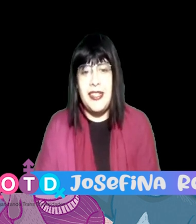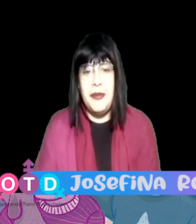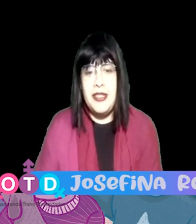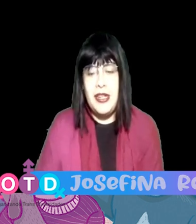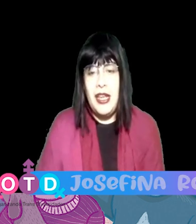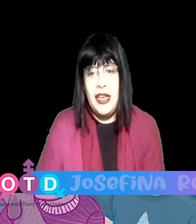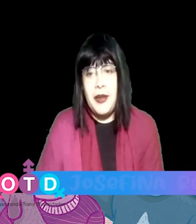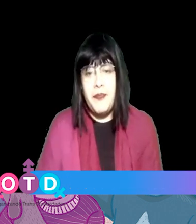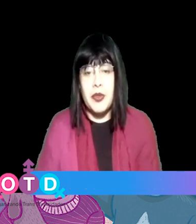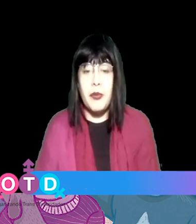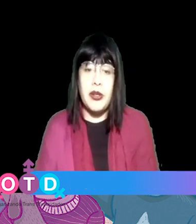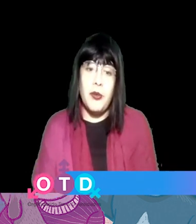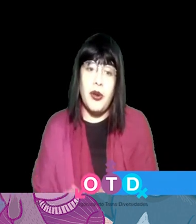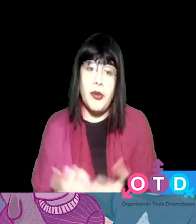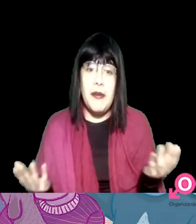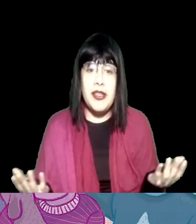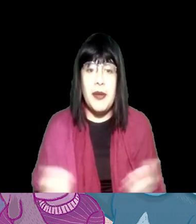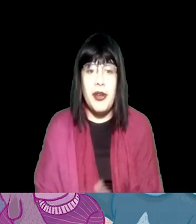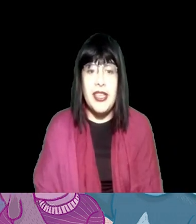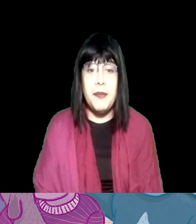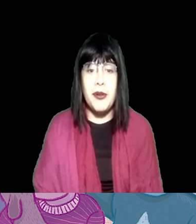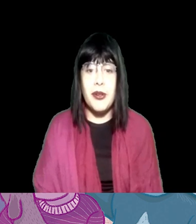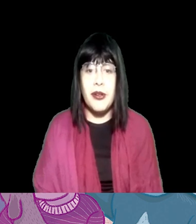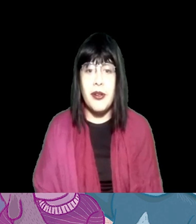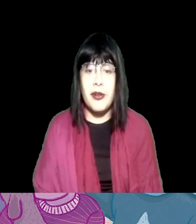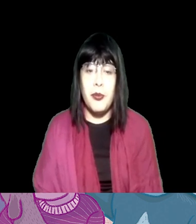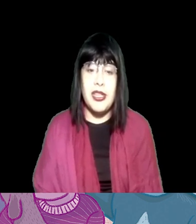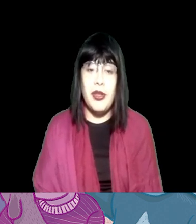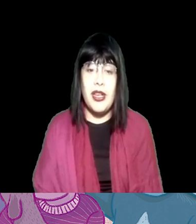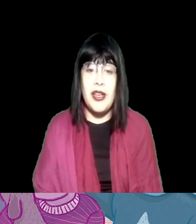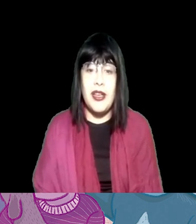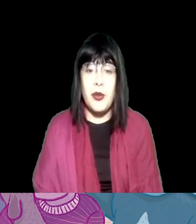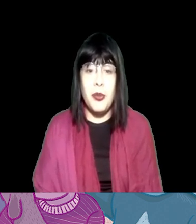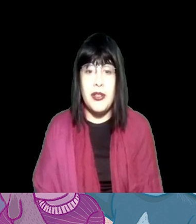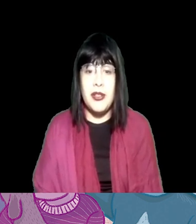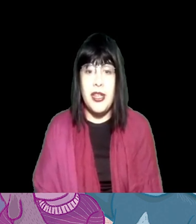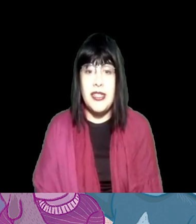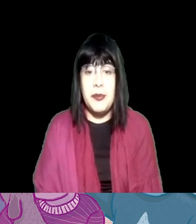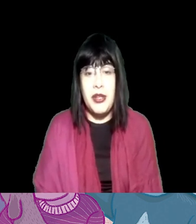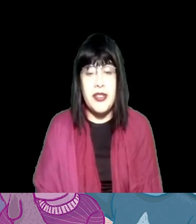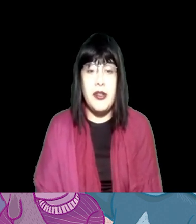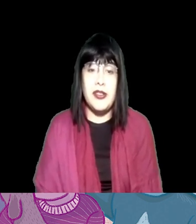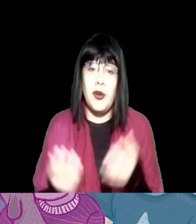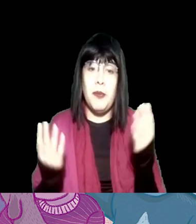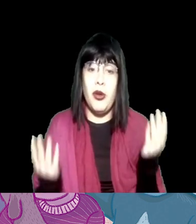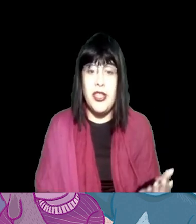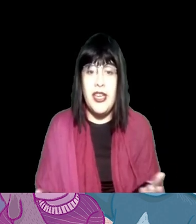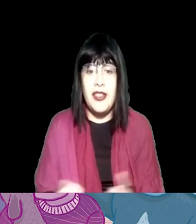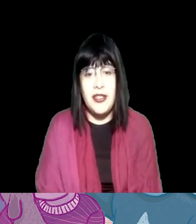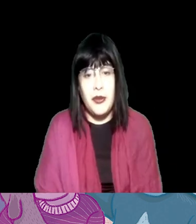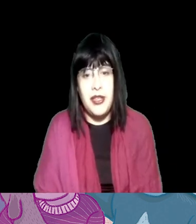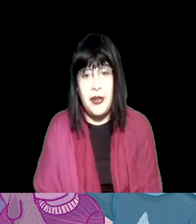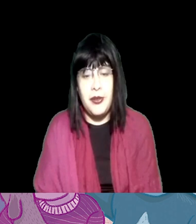Muchas gracias a ti, Michelle. Bueno, como comentábamos, estamos aquí con motivo de la conmemoración del séptimo aniversario que se cumple